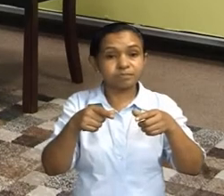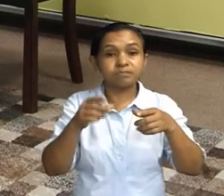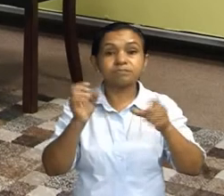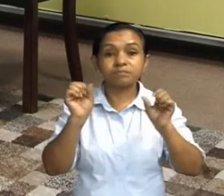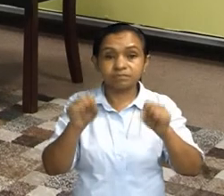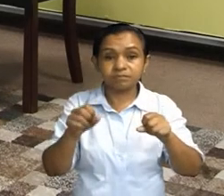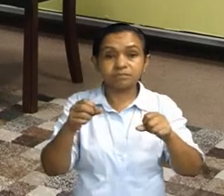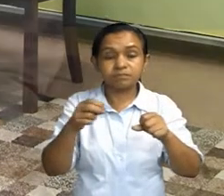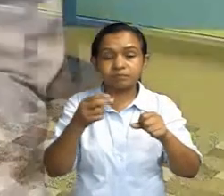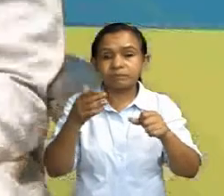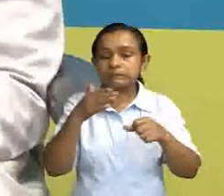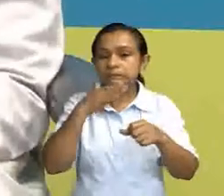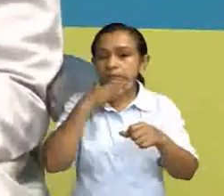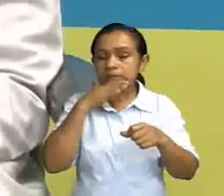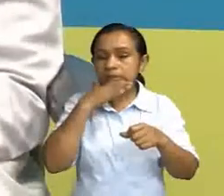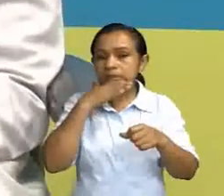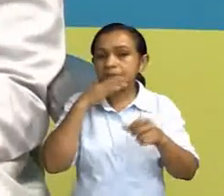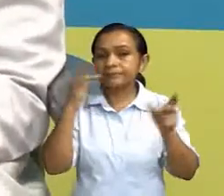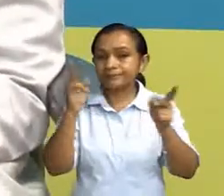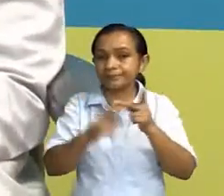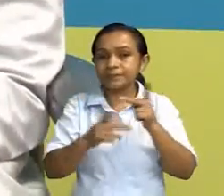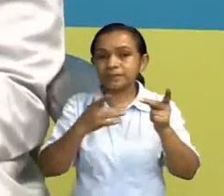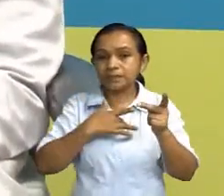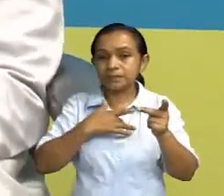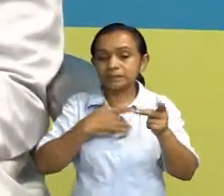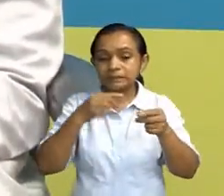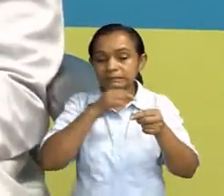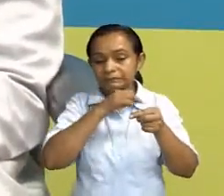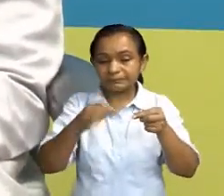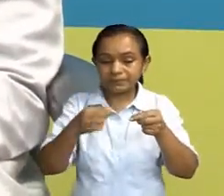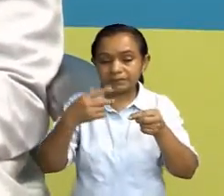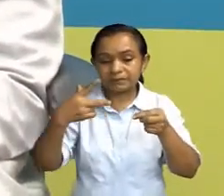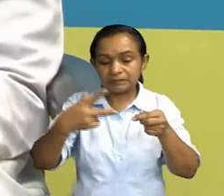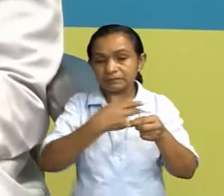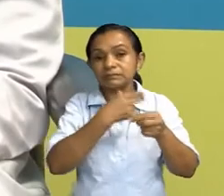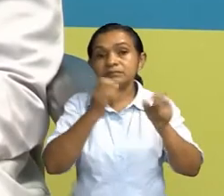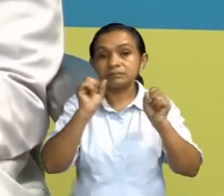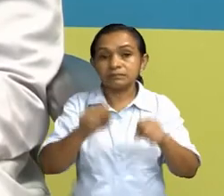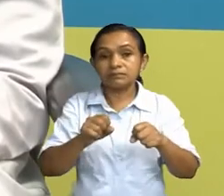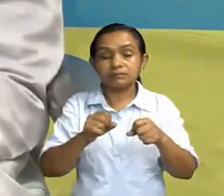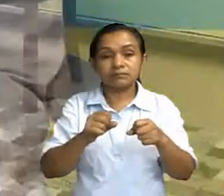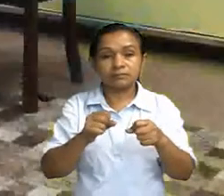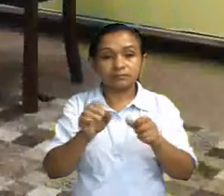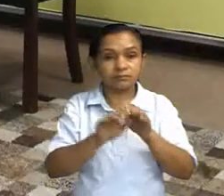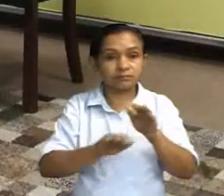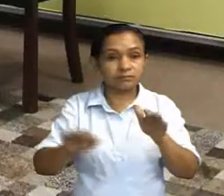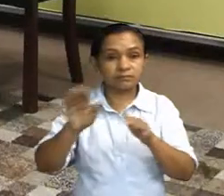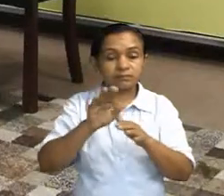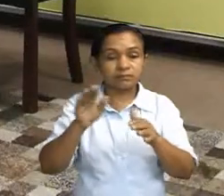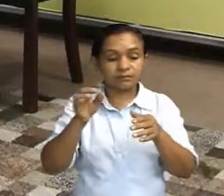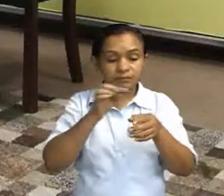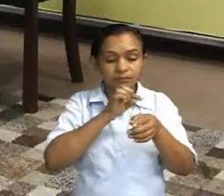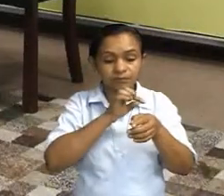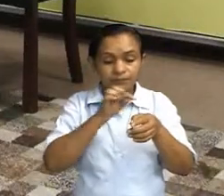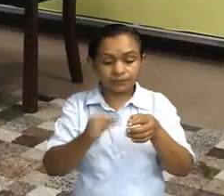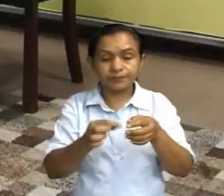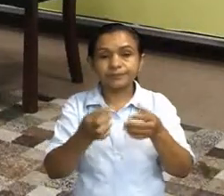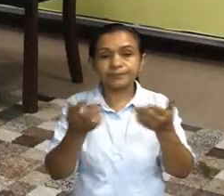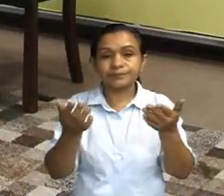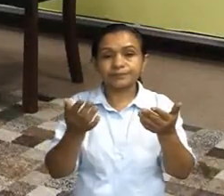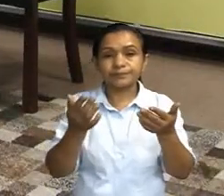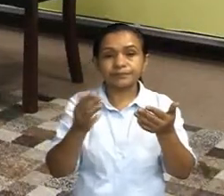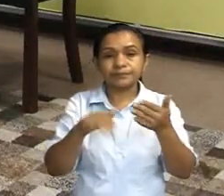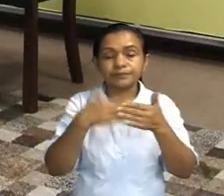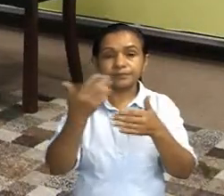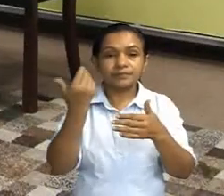inclusive en complicaciones graves que requieran manejos quirúrgicos. La sinequia no es más que la cicatriz, por ejemplo, luego de